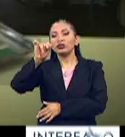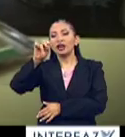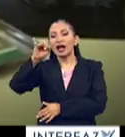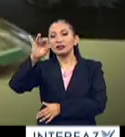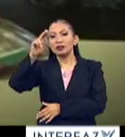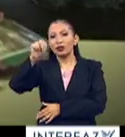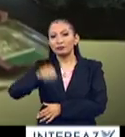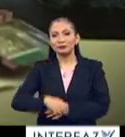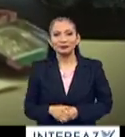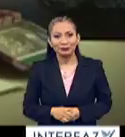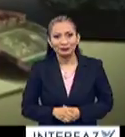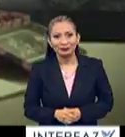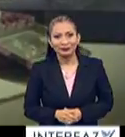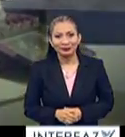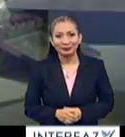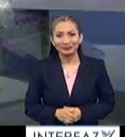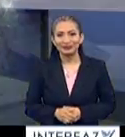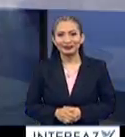www.udgusa.org/fundación.